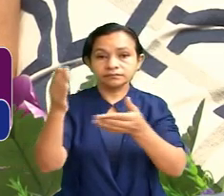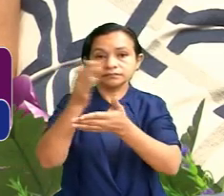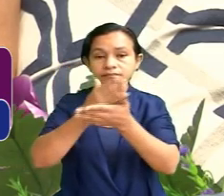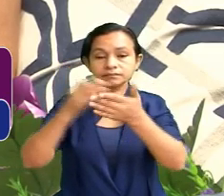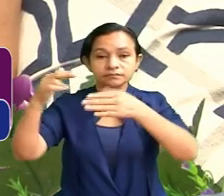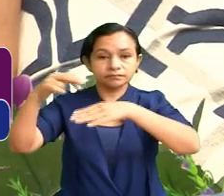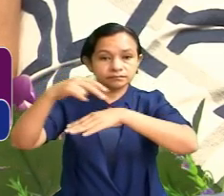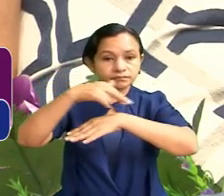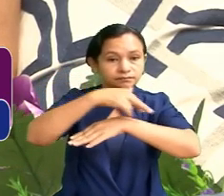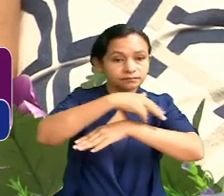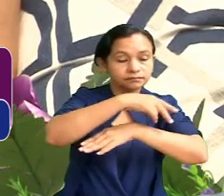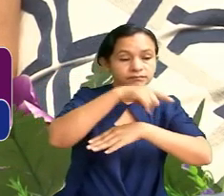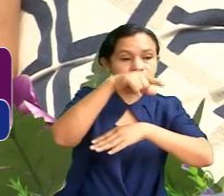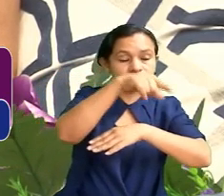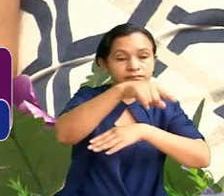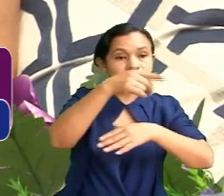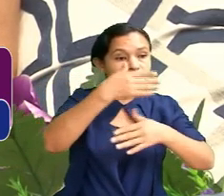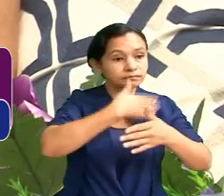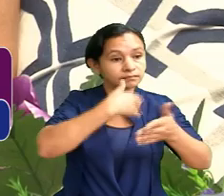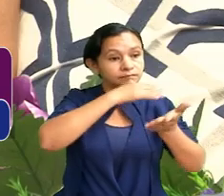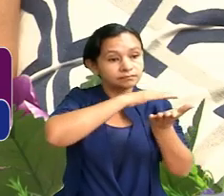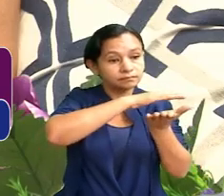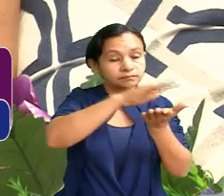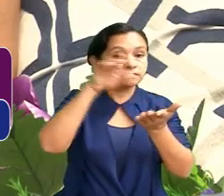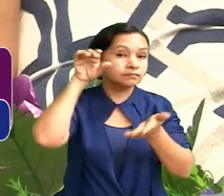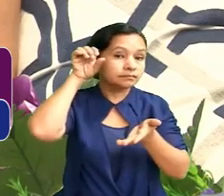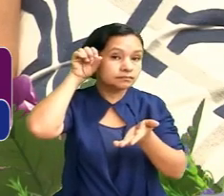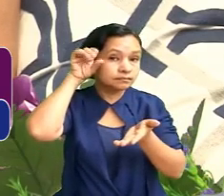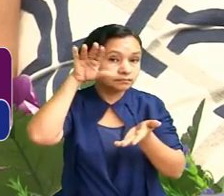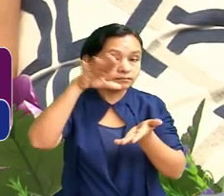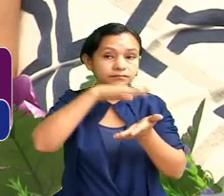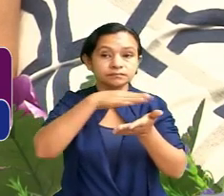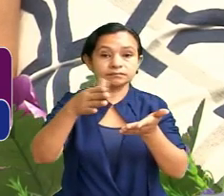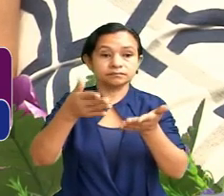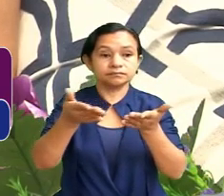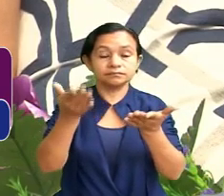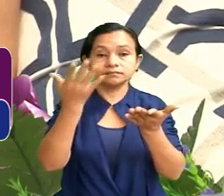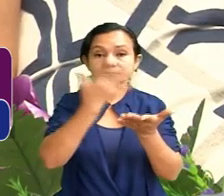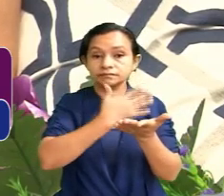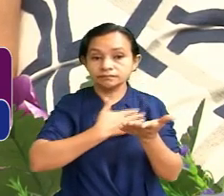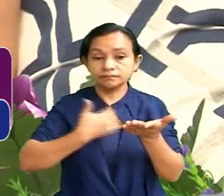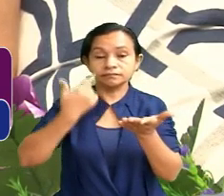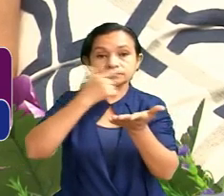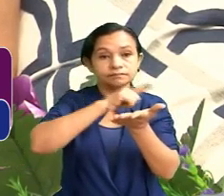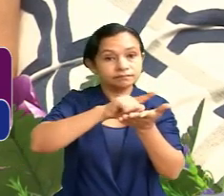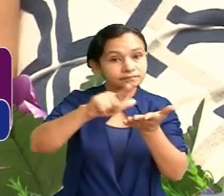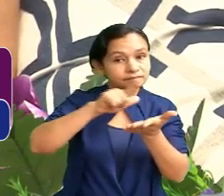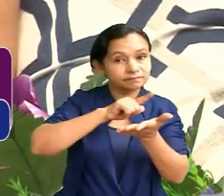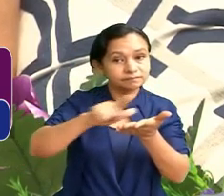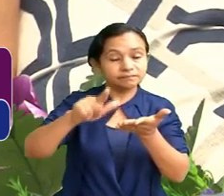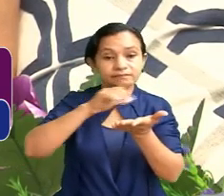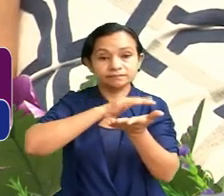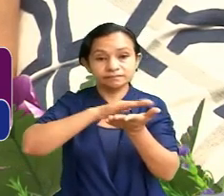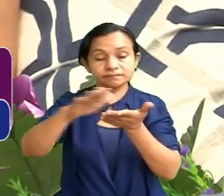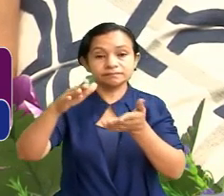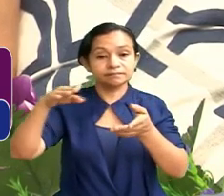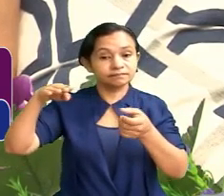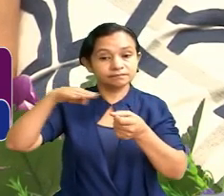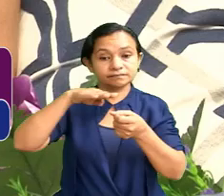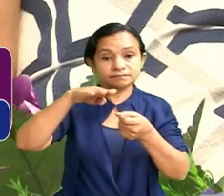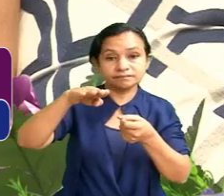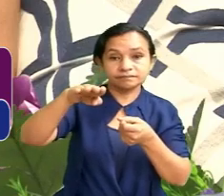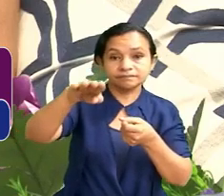de acceso a ciertos sitios verdad sitios turísticos remozarlo mejorar los que estén listos para la circulación vehicular